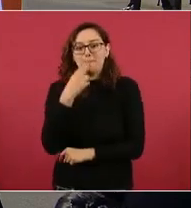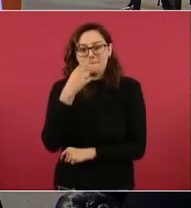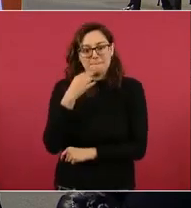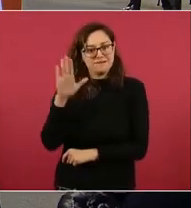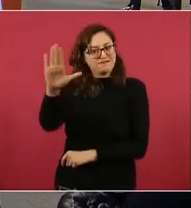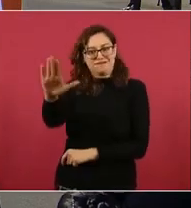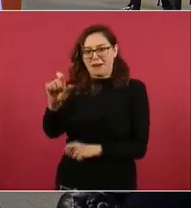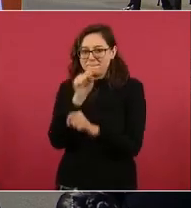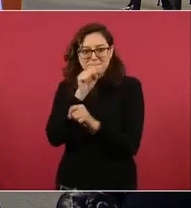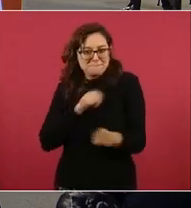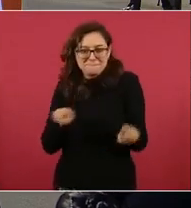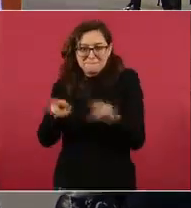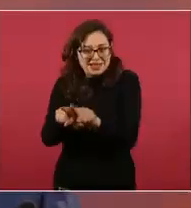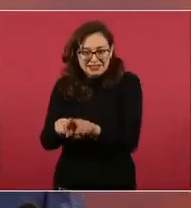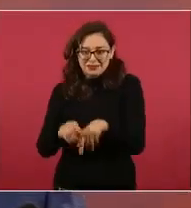conservadores.